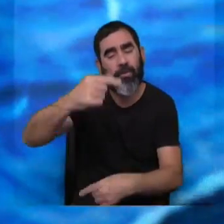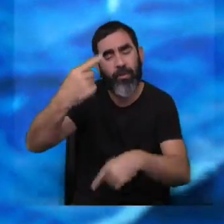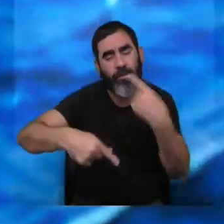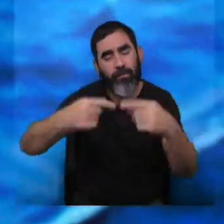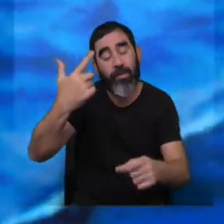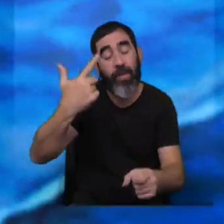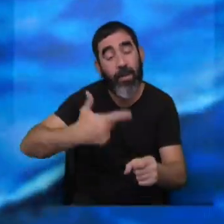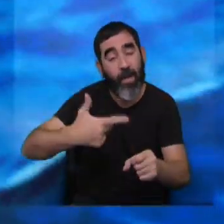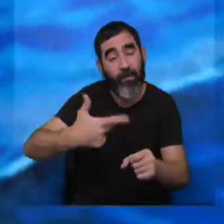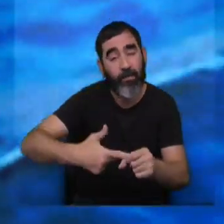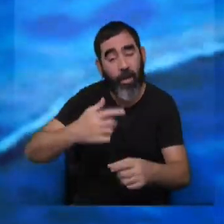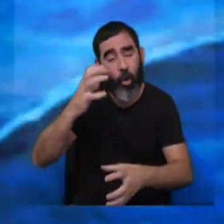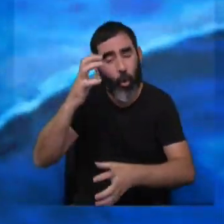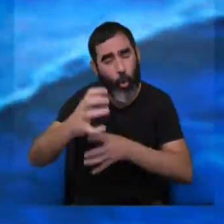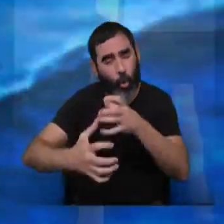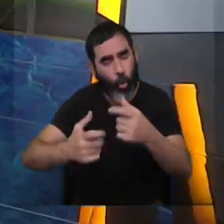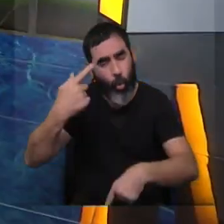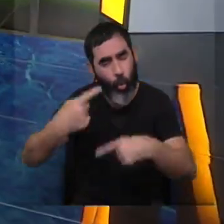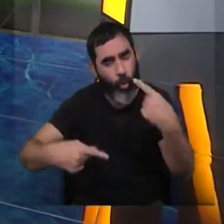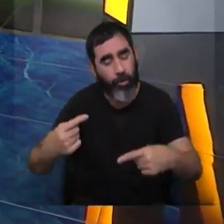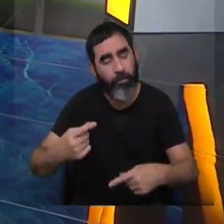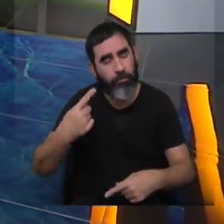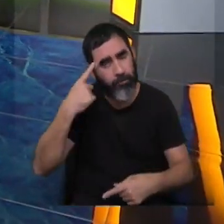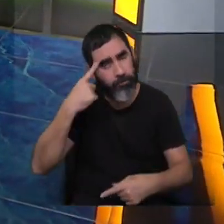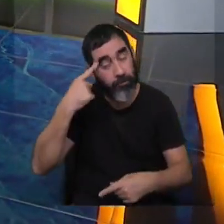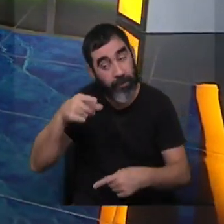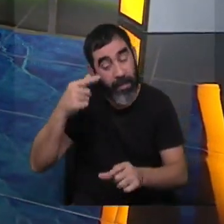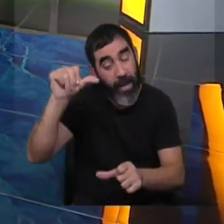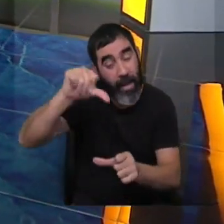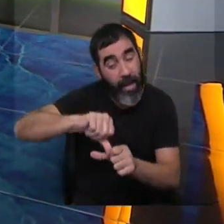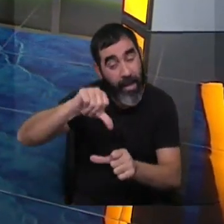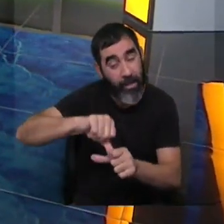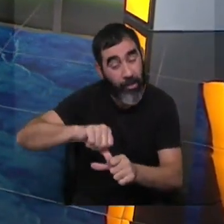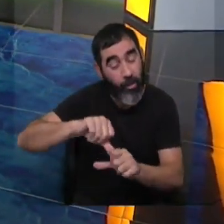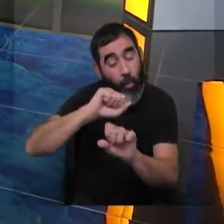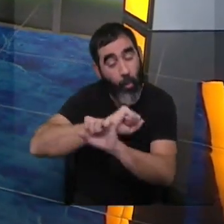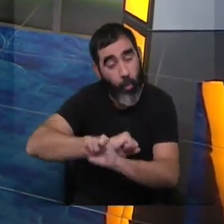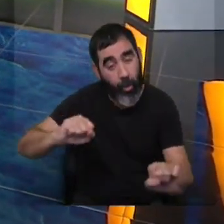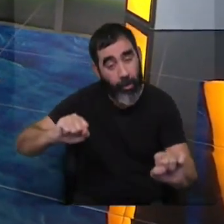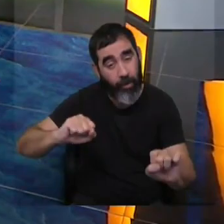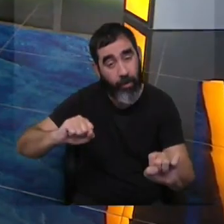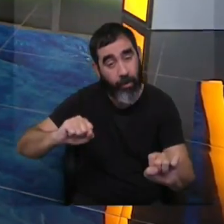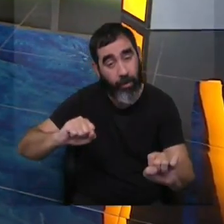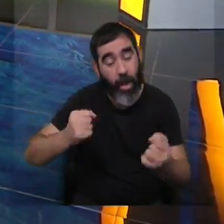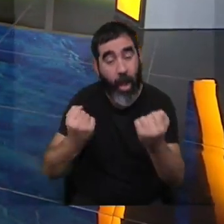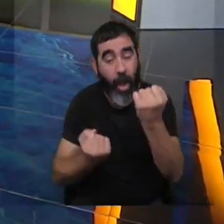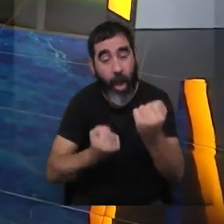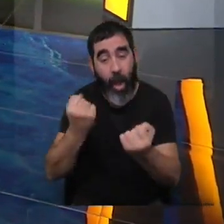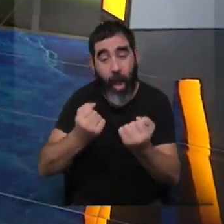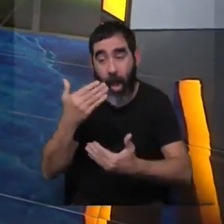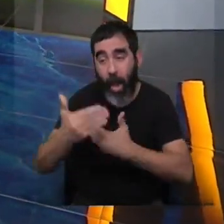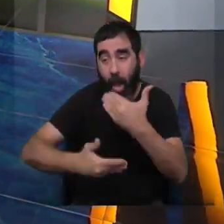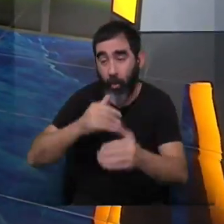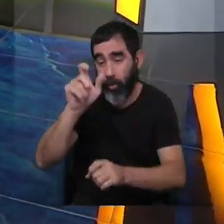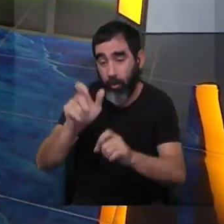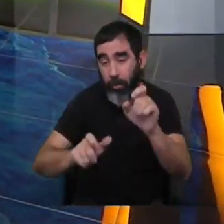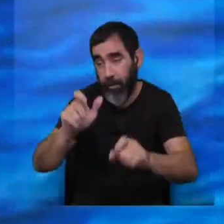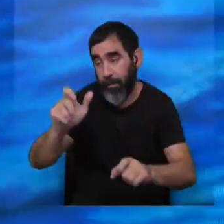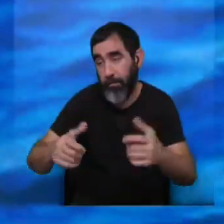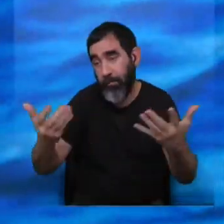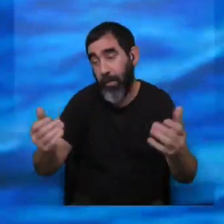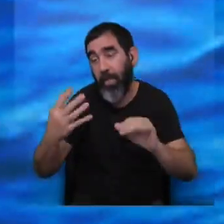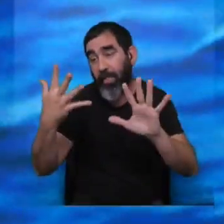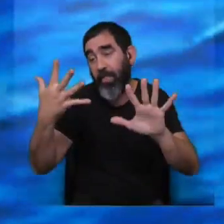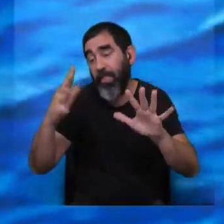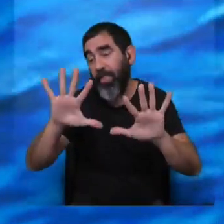de nafta. Con diferentes colores. Con diferentes colores, pero pensar que ese litro alcanza para mover un auto con gente adentro durante